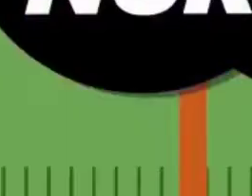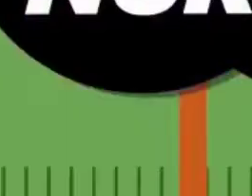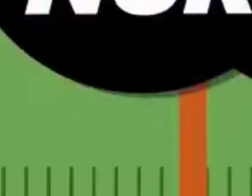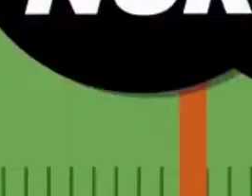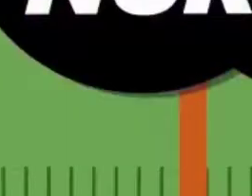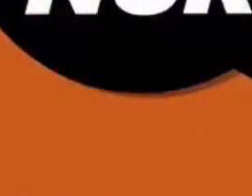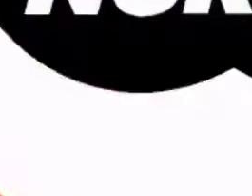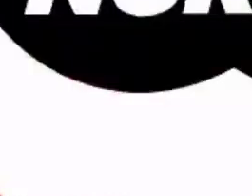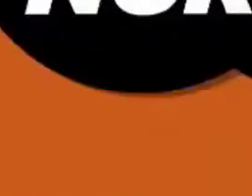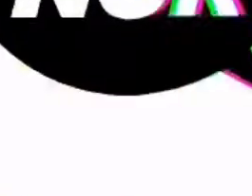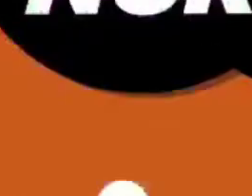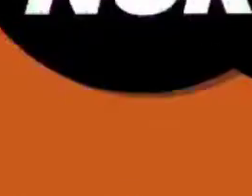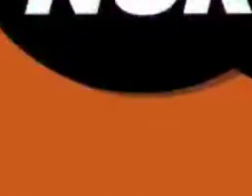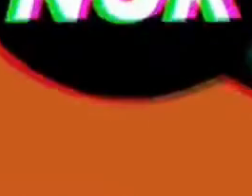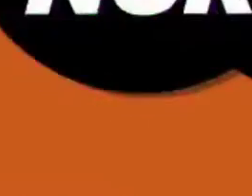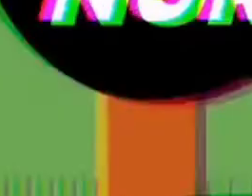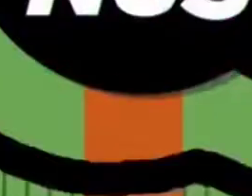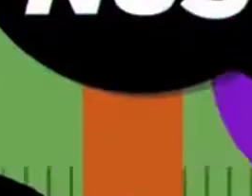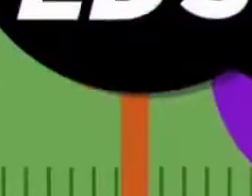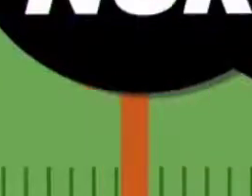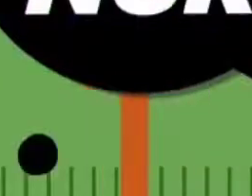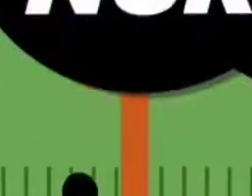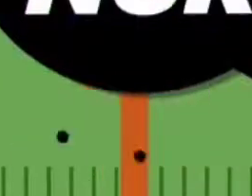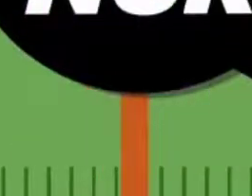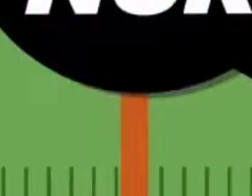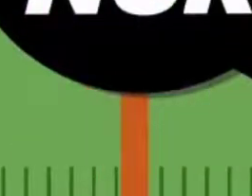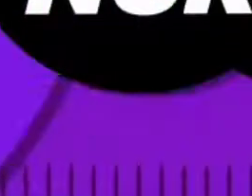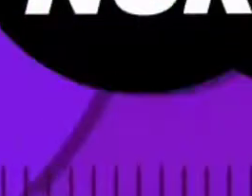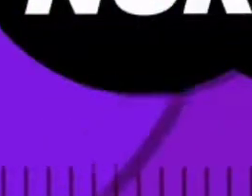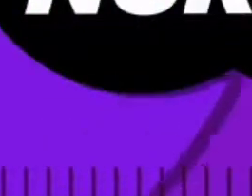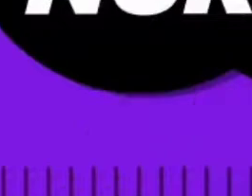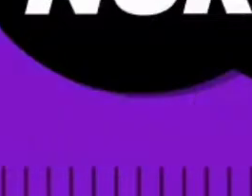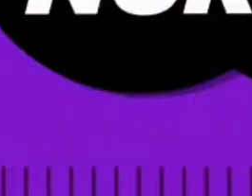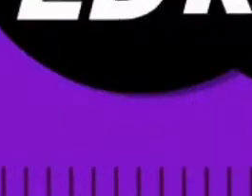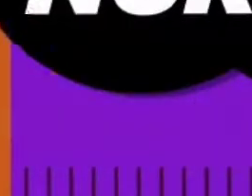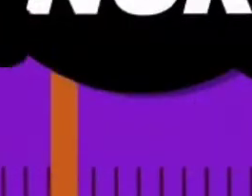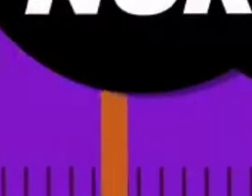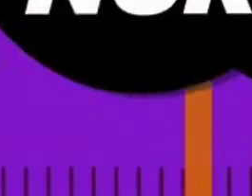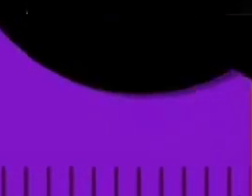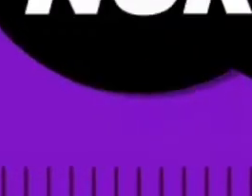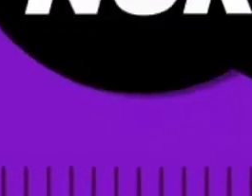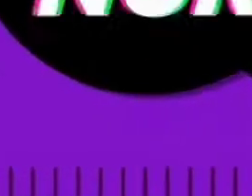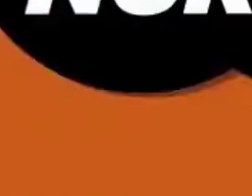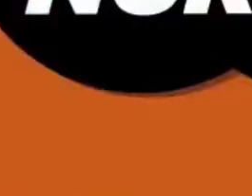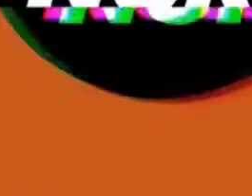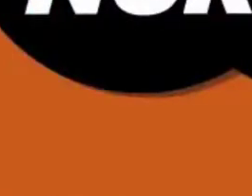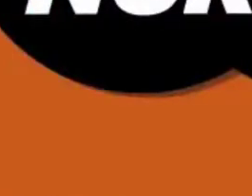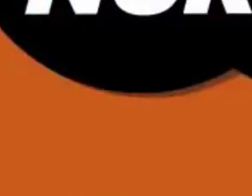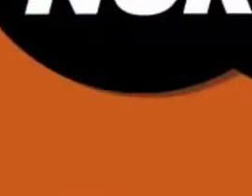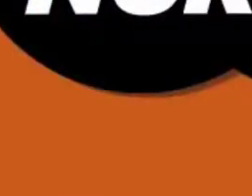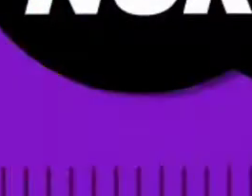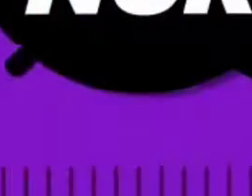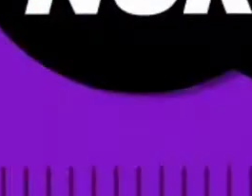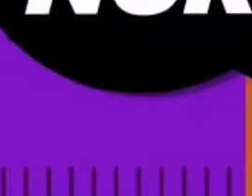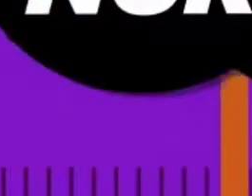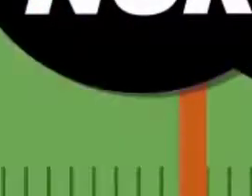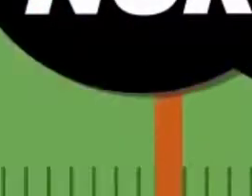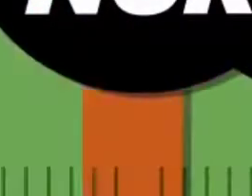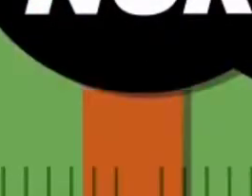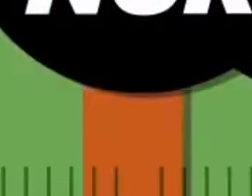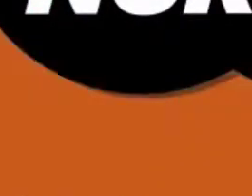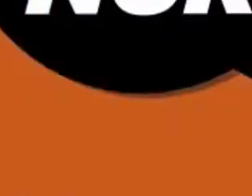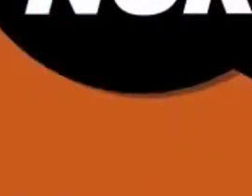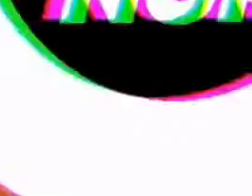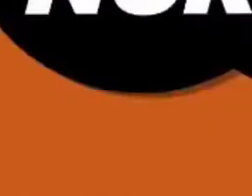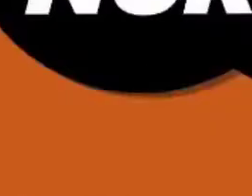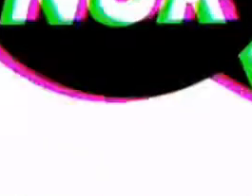Pablo y Emiliano. ¿Cómo le va? Buen día. ¿Qué tal, Carlos? Buen día. Gracias por atendernos. Bueno, varios temas. Bueno,